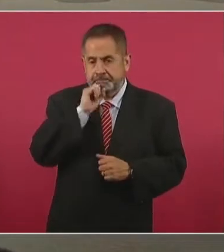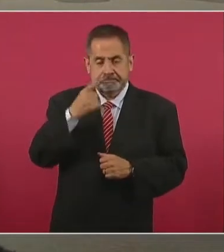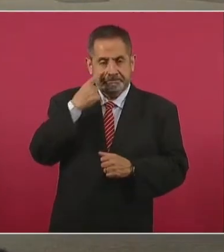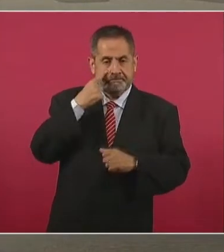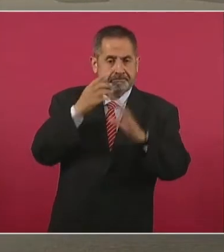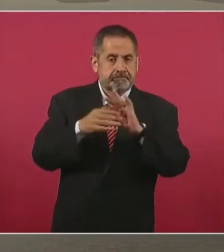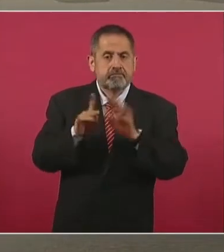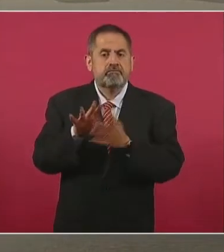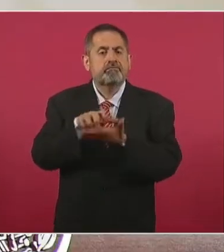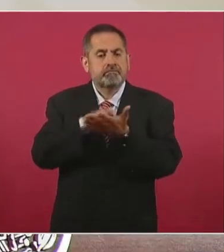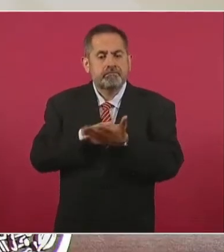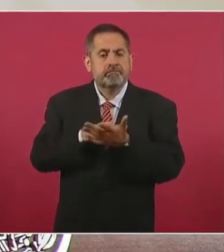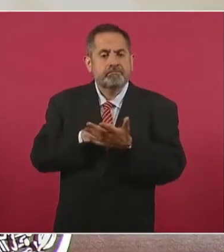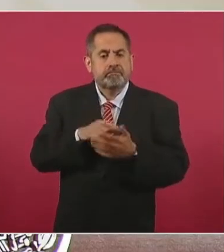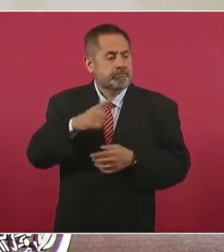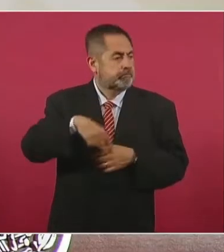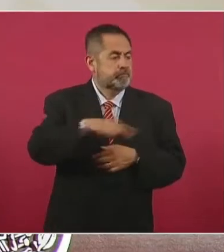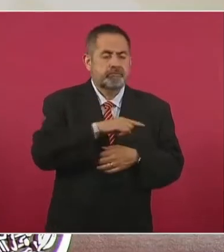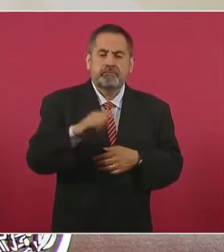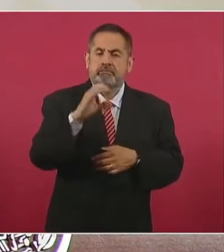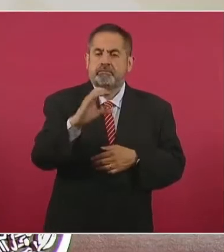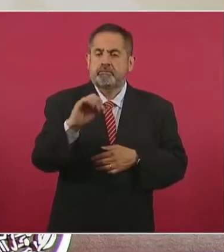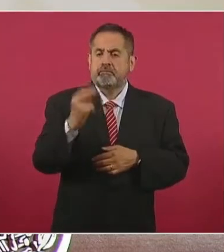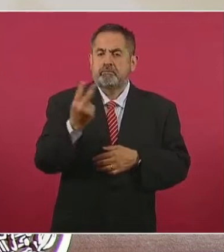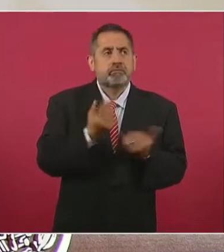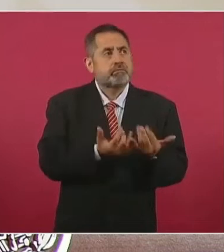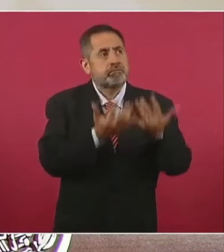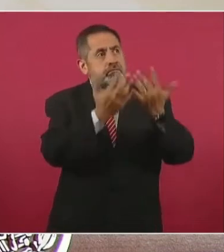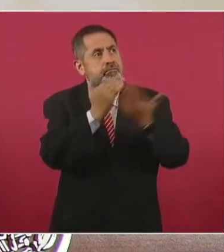la reducción de emisiones de CO2. Del